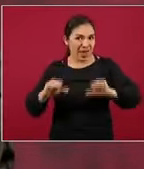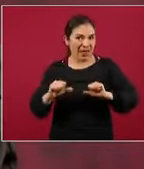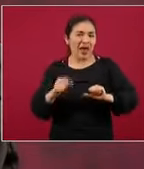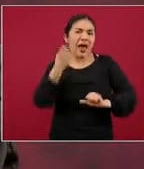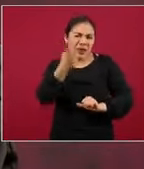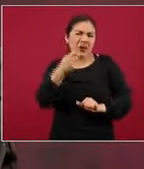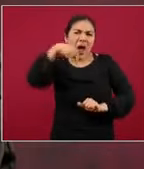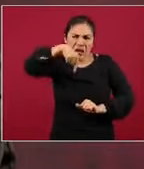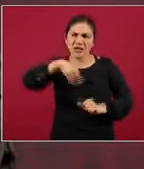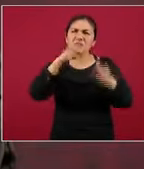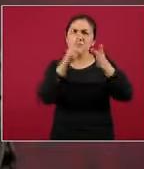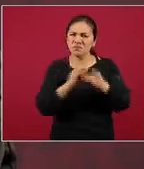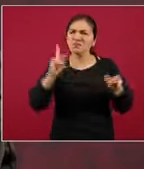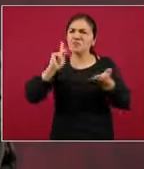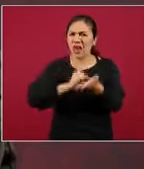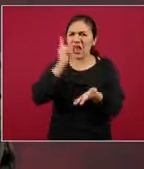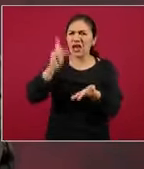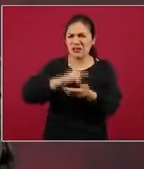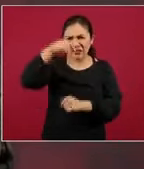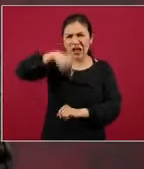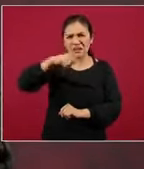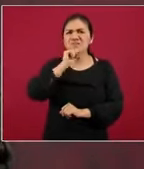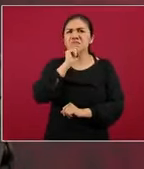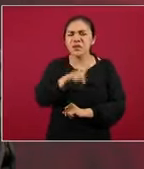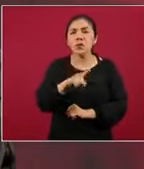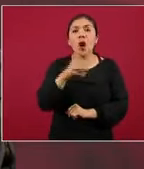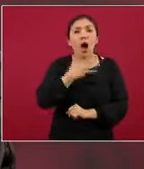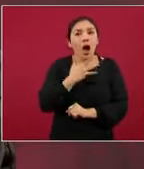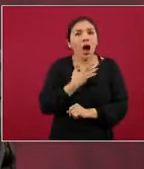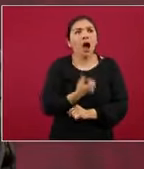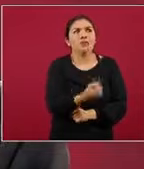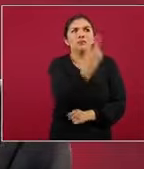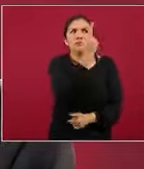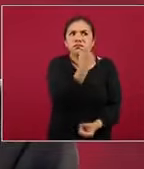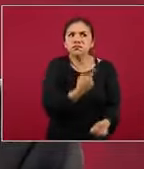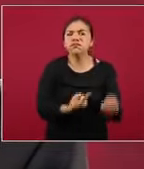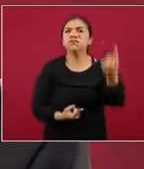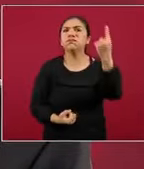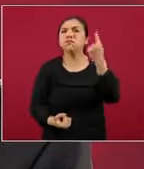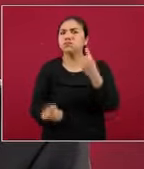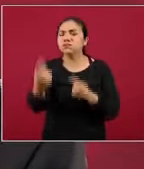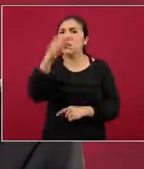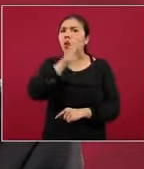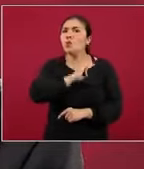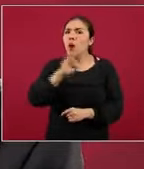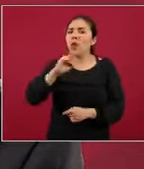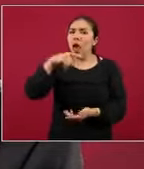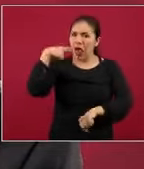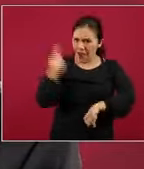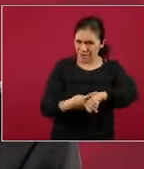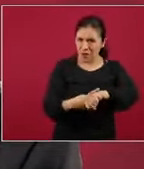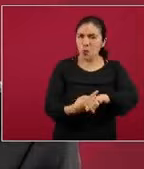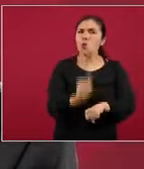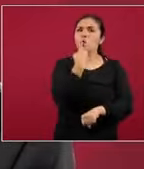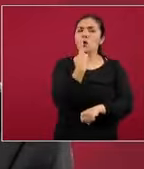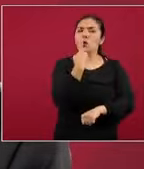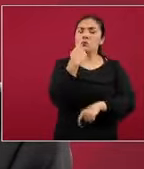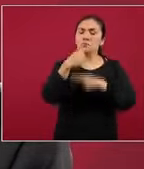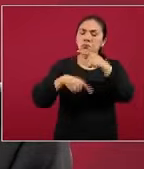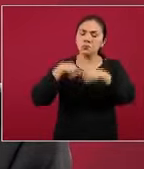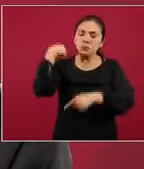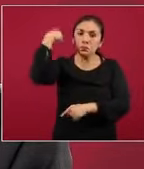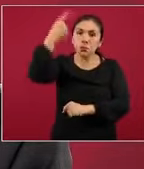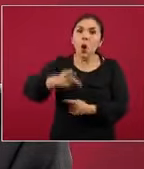hemos platicado en varias ocasiones, casos esporádicos de posibles reinfecciones,